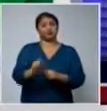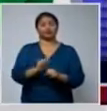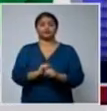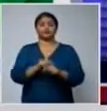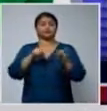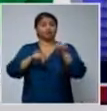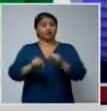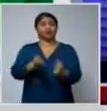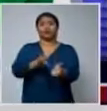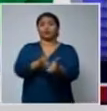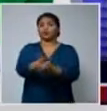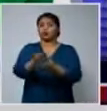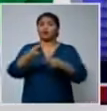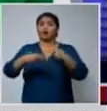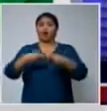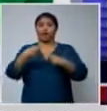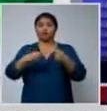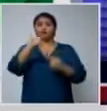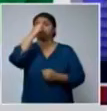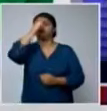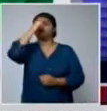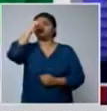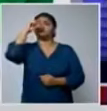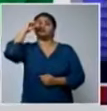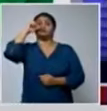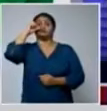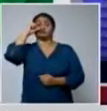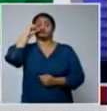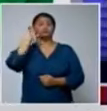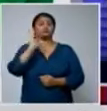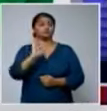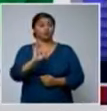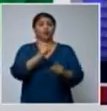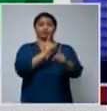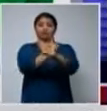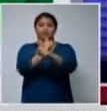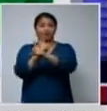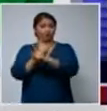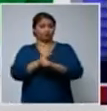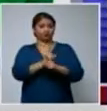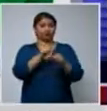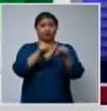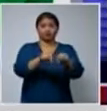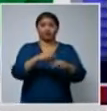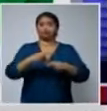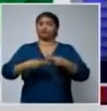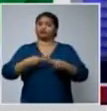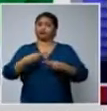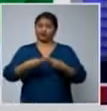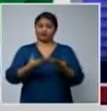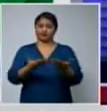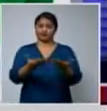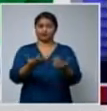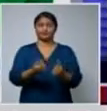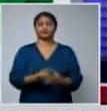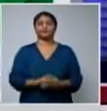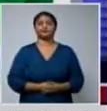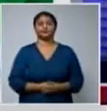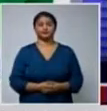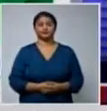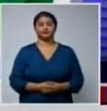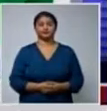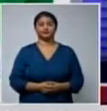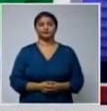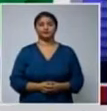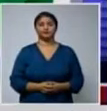recabamos nuevamente el apoyo para que mientras esté sin hacer el diagnóstico de PCR, pues